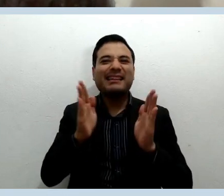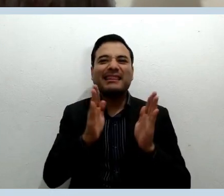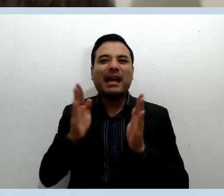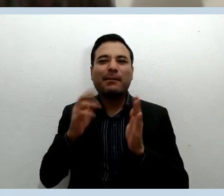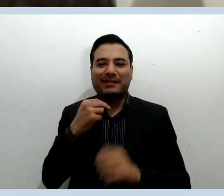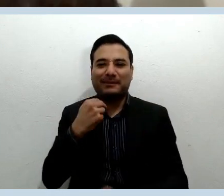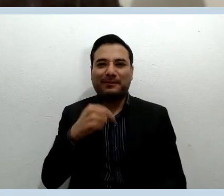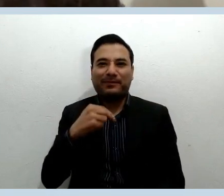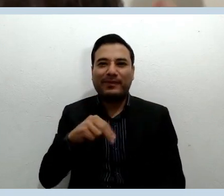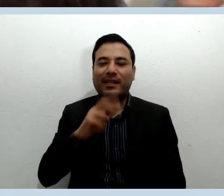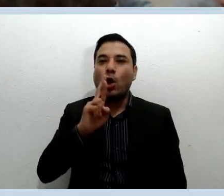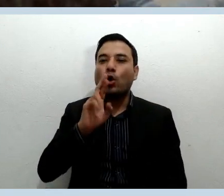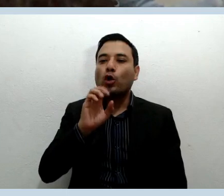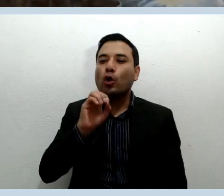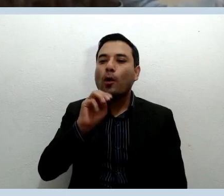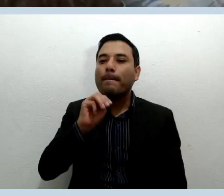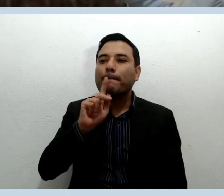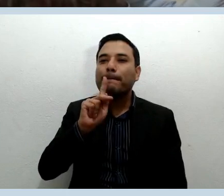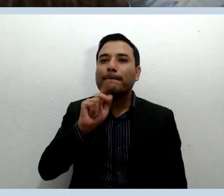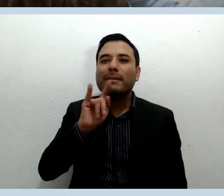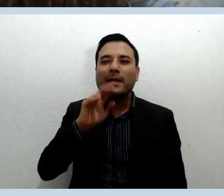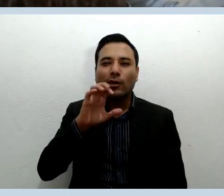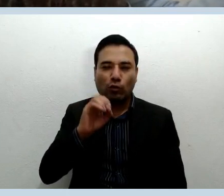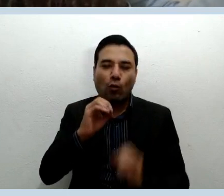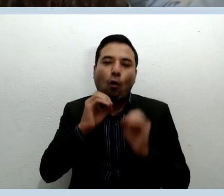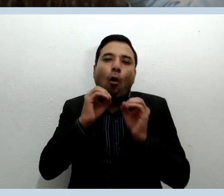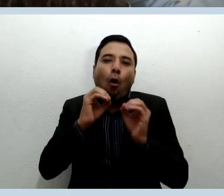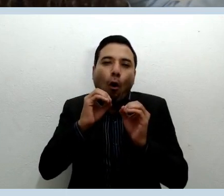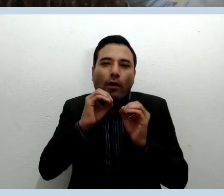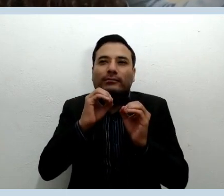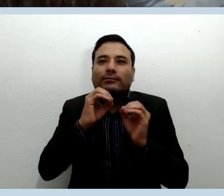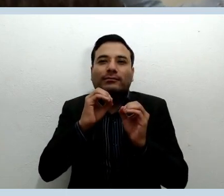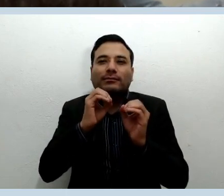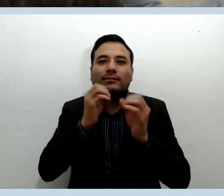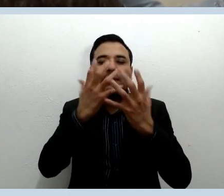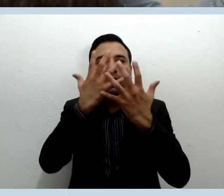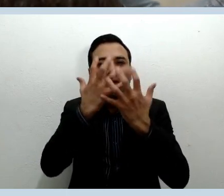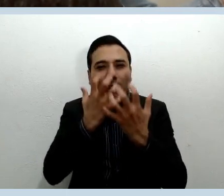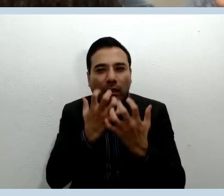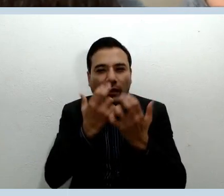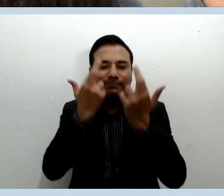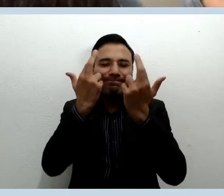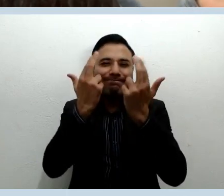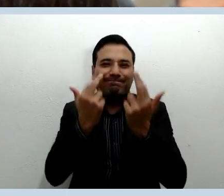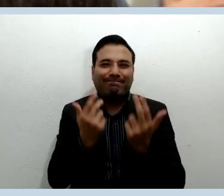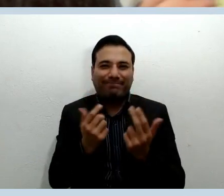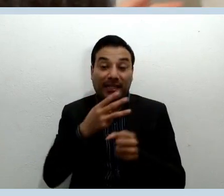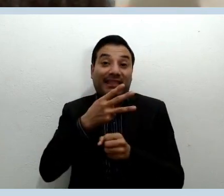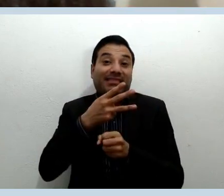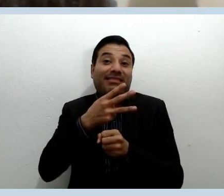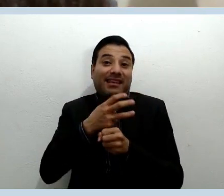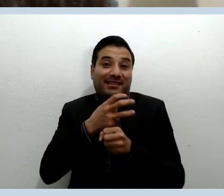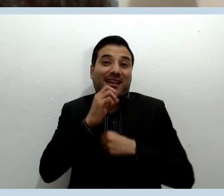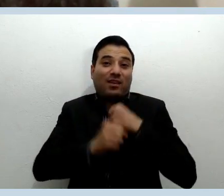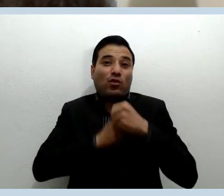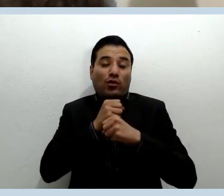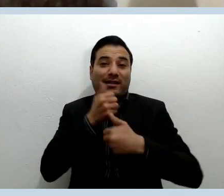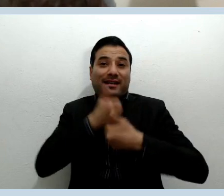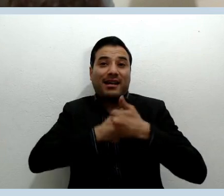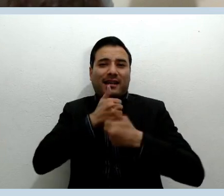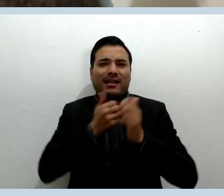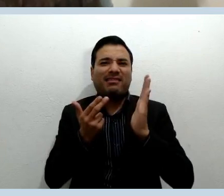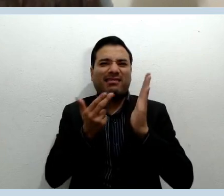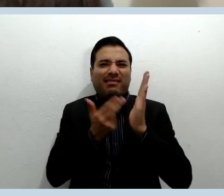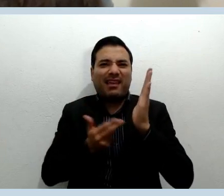o un encantamiento porque Y eso yo lo vi en mi tercer año de la carrera en el taller de